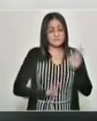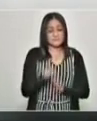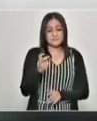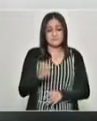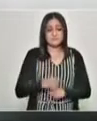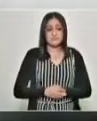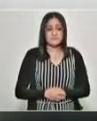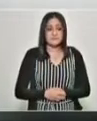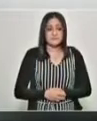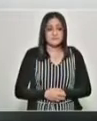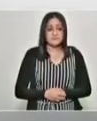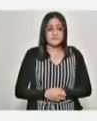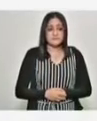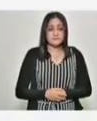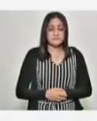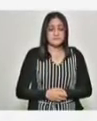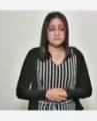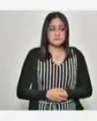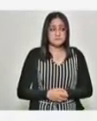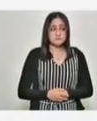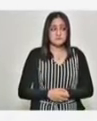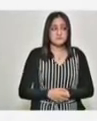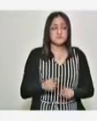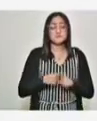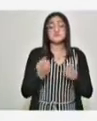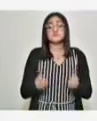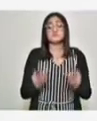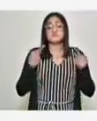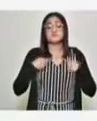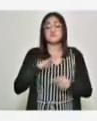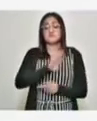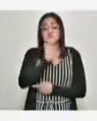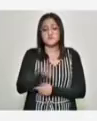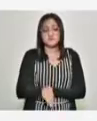gobernador. Hable de los fallecimientos, por favor.